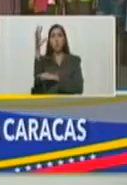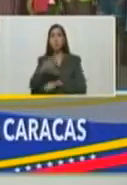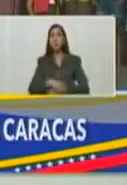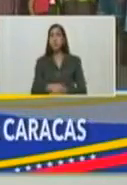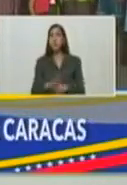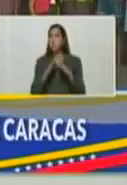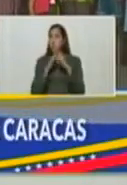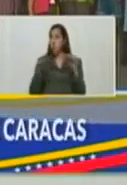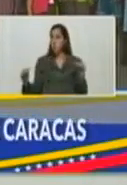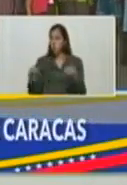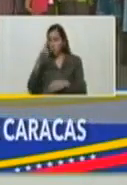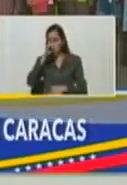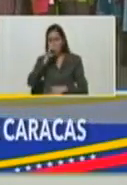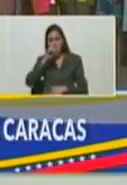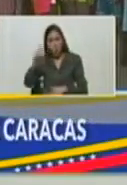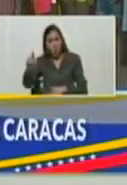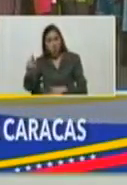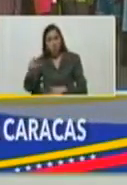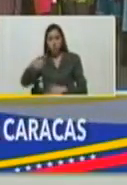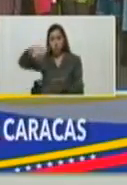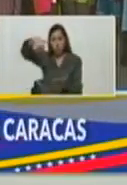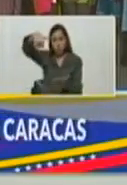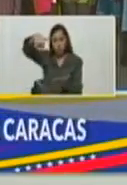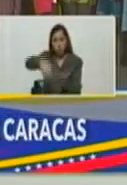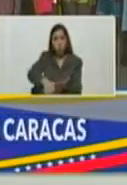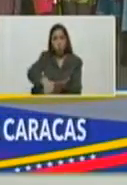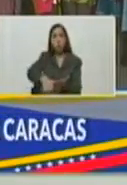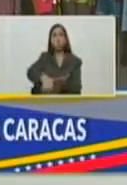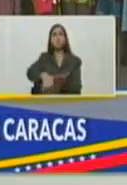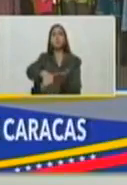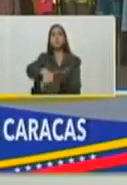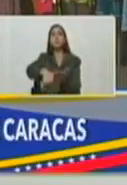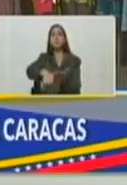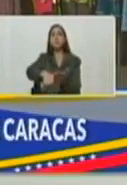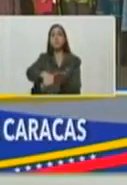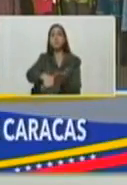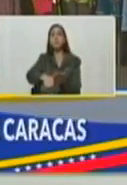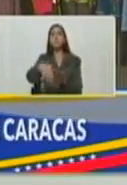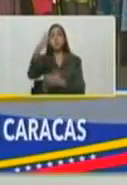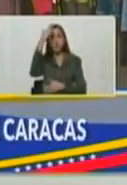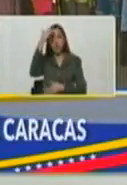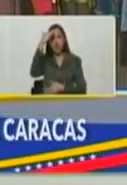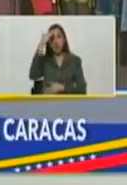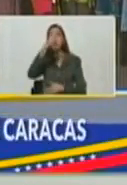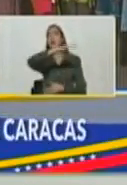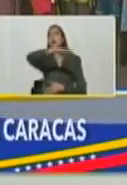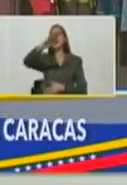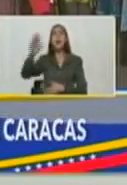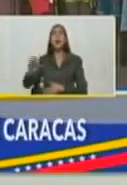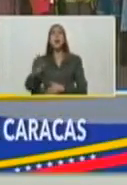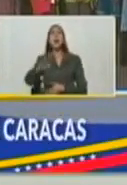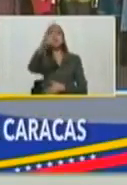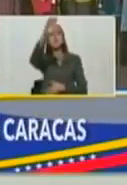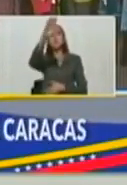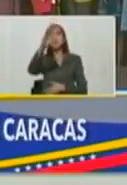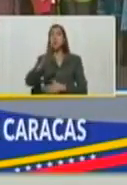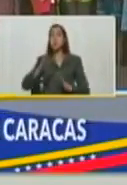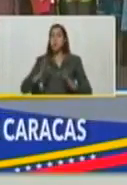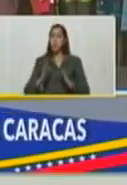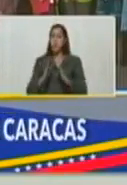los años apretamos este botón y se prende en la montaña sagrada